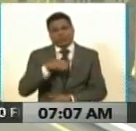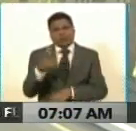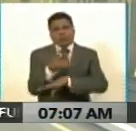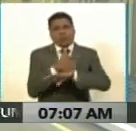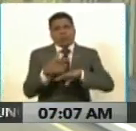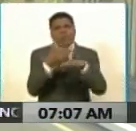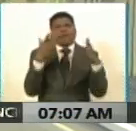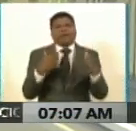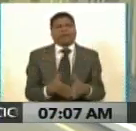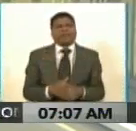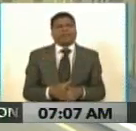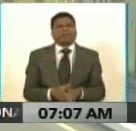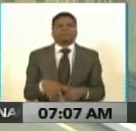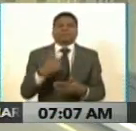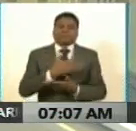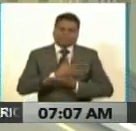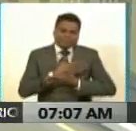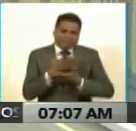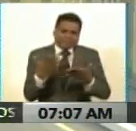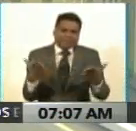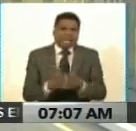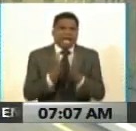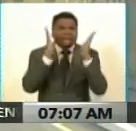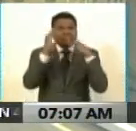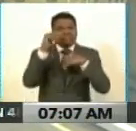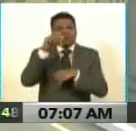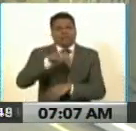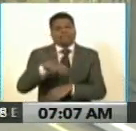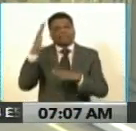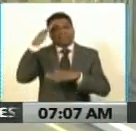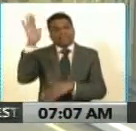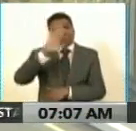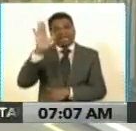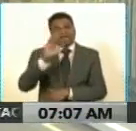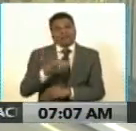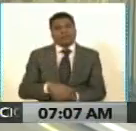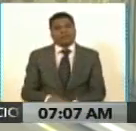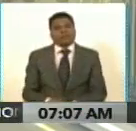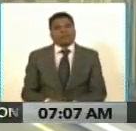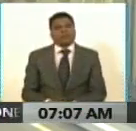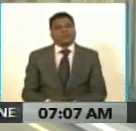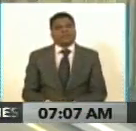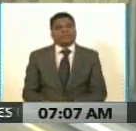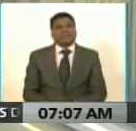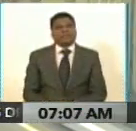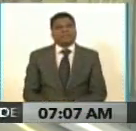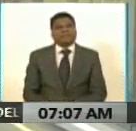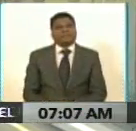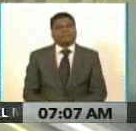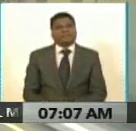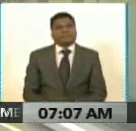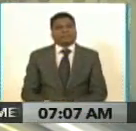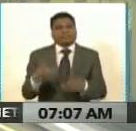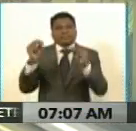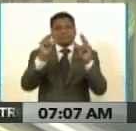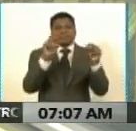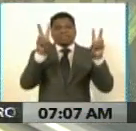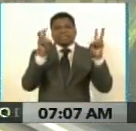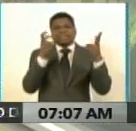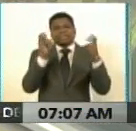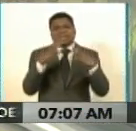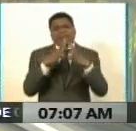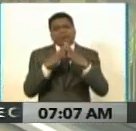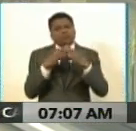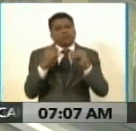Y tuvo la gentileza de atendernos a esta hora lo saludamos al gobernador de esta entidad Gregorio vielma Mora para hablar acerca del tema de la